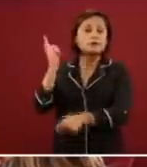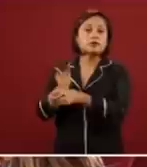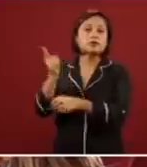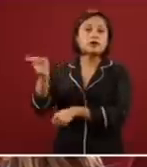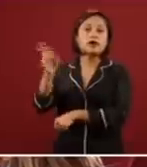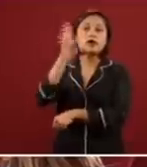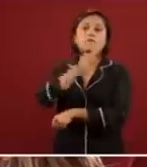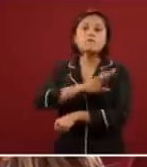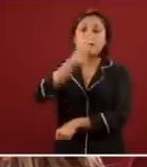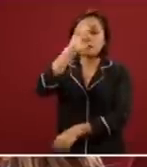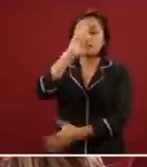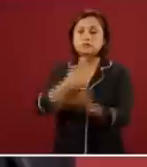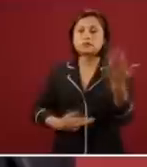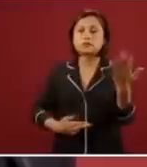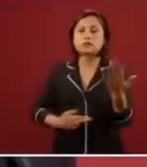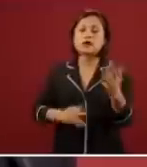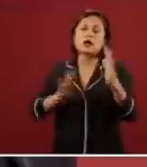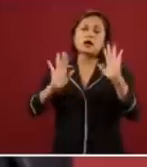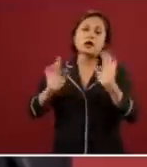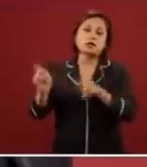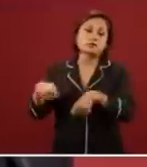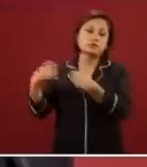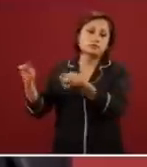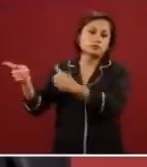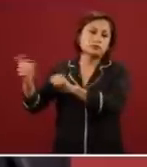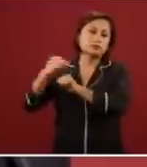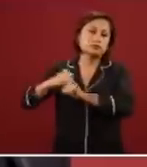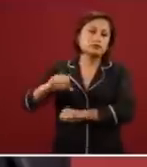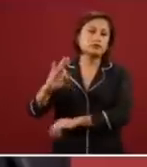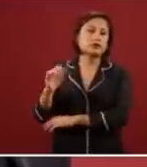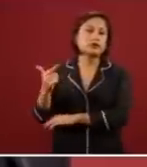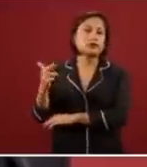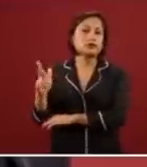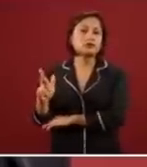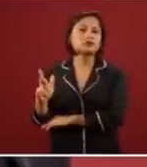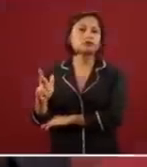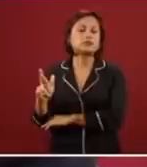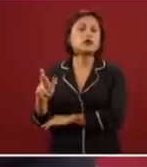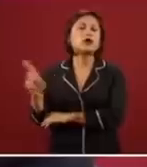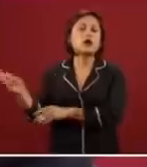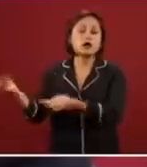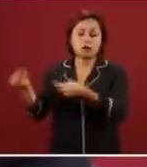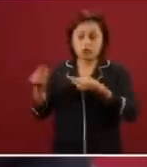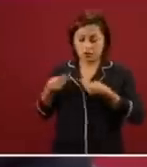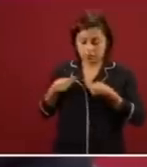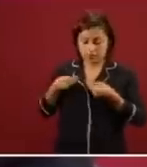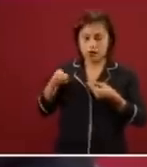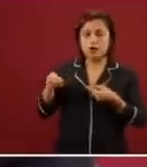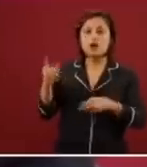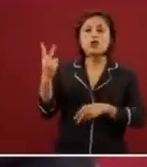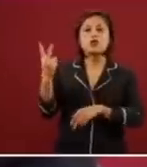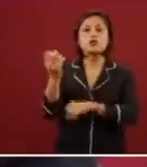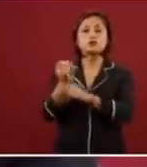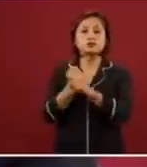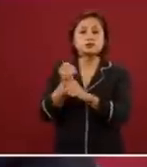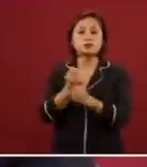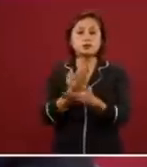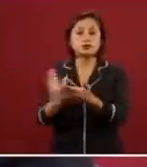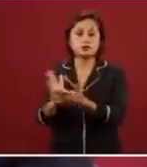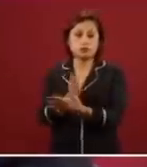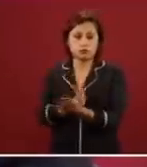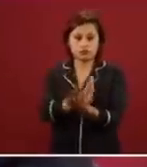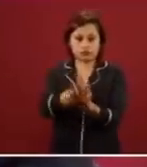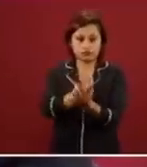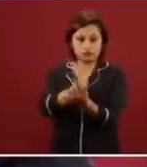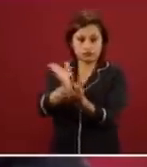es la Fiscalía, tengo la información de que son dos averiguaciones las que